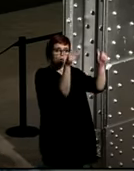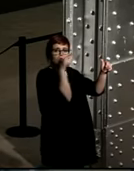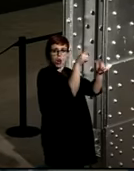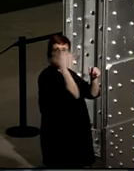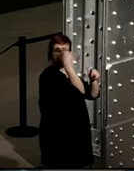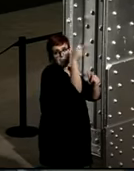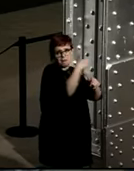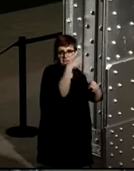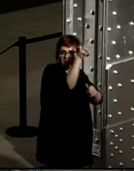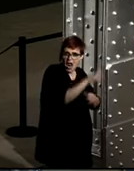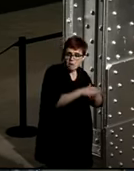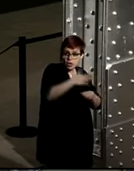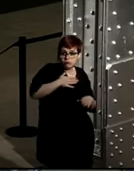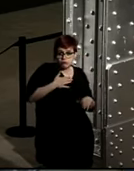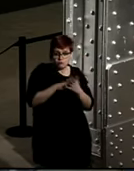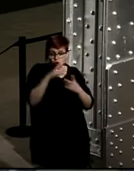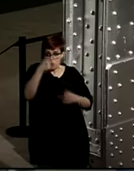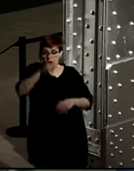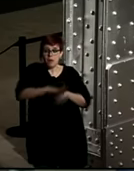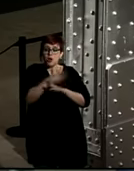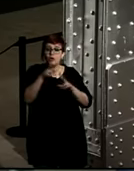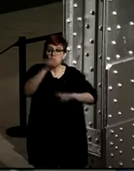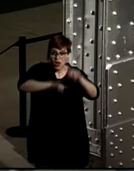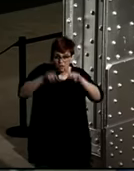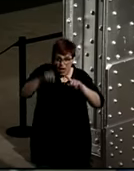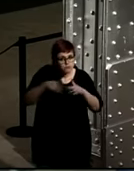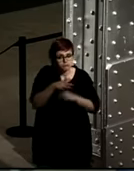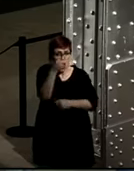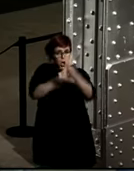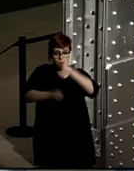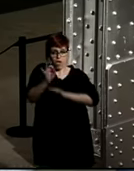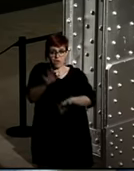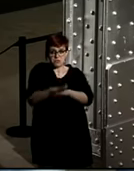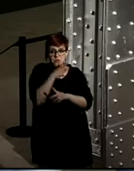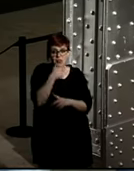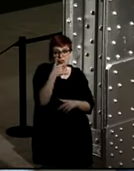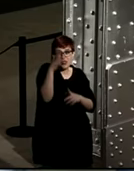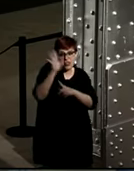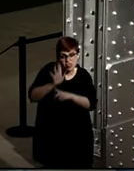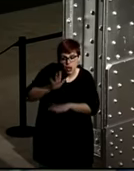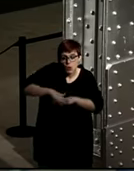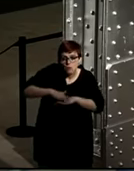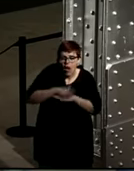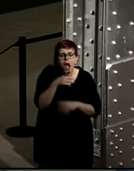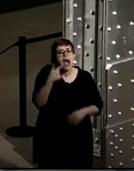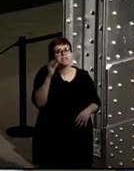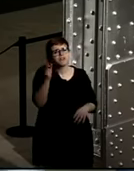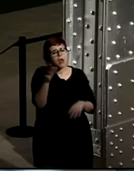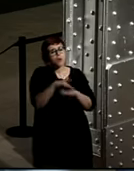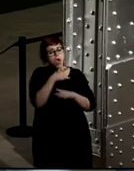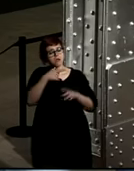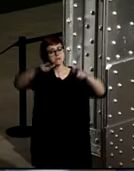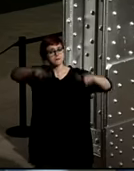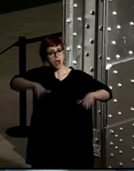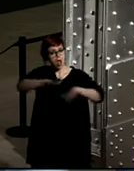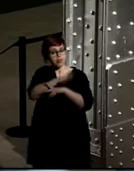vamos, esto es más un problema de economía que de cine. Pero no sé con quién he hablado justamente ayer de eso. Con uno de los exhibidores de Salamanca que fui